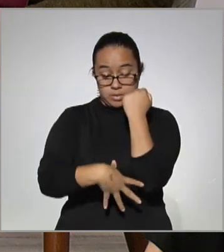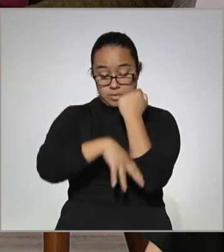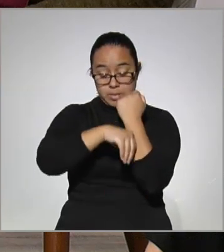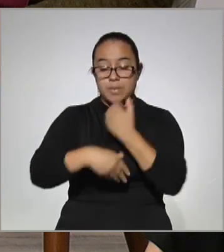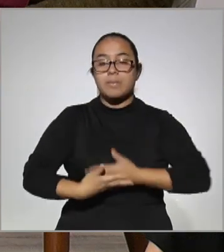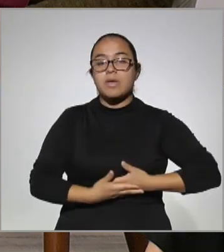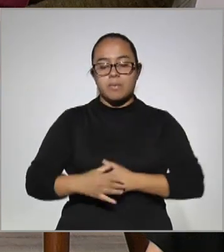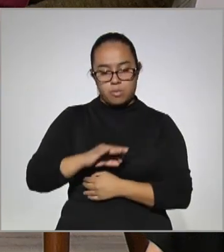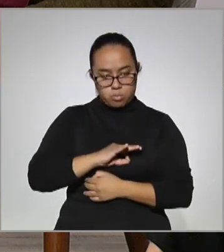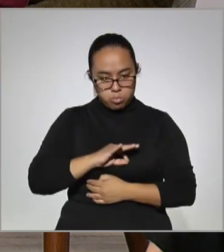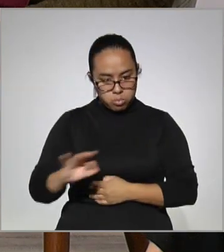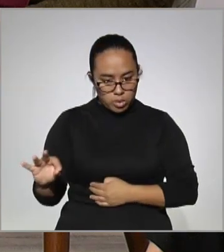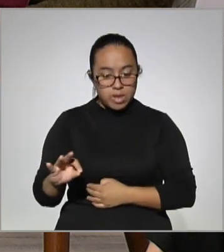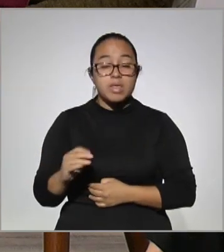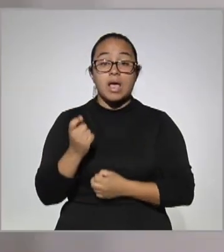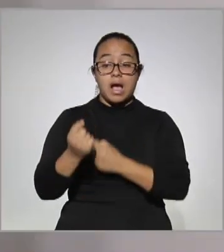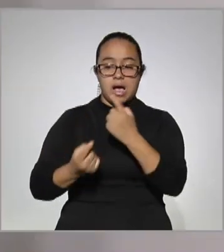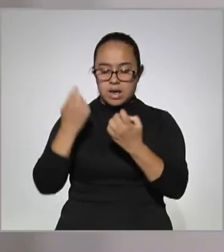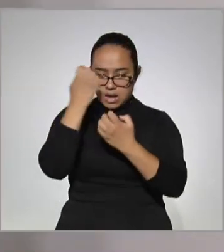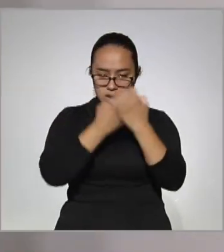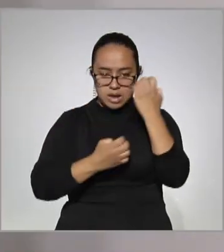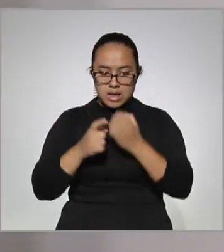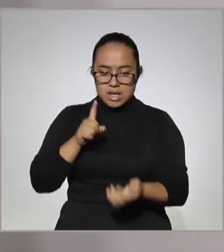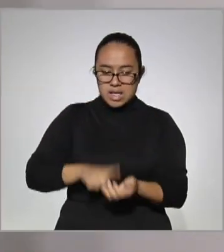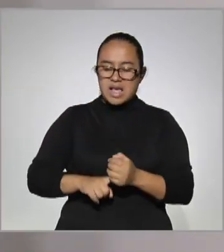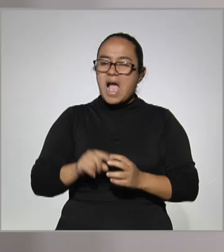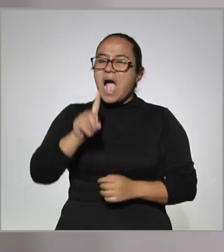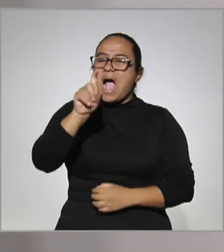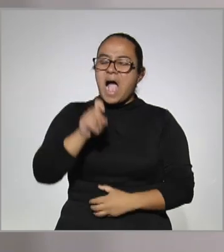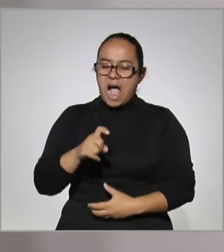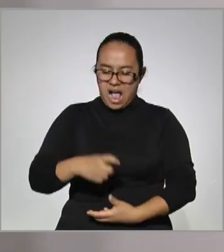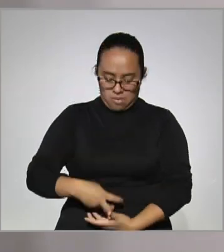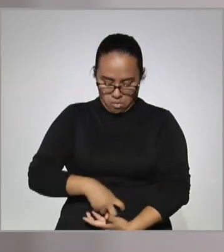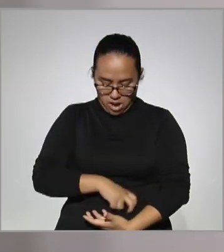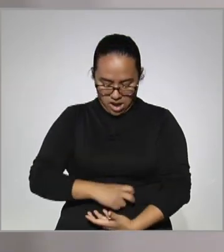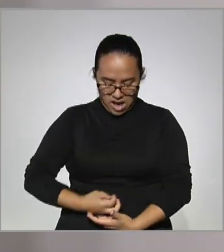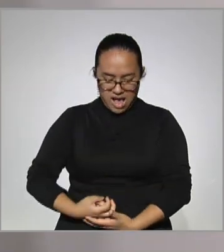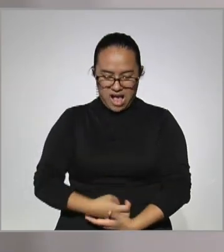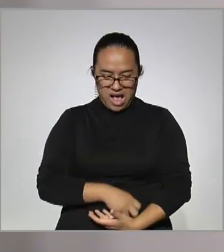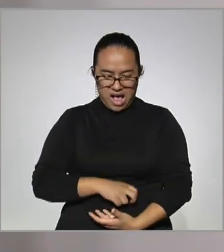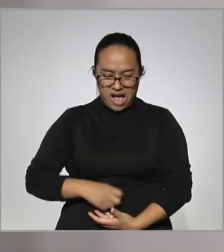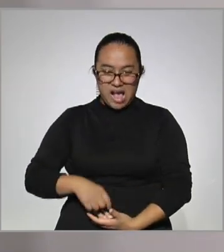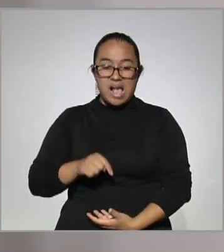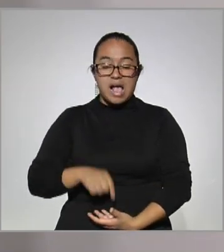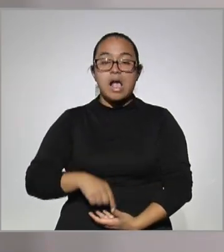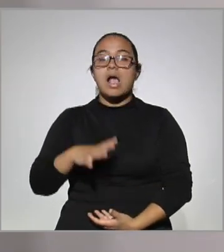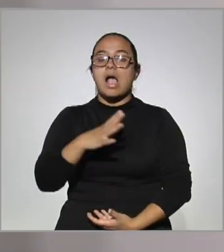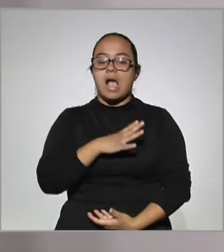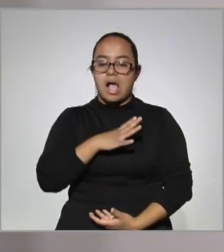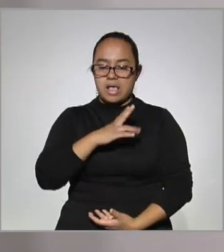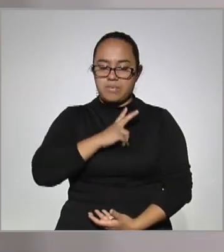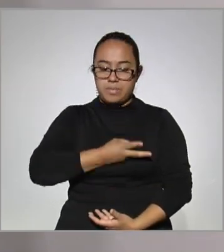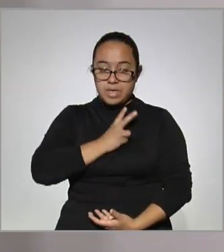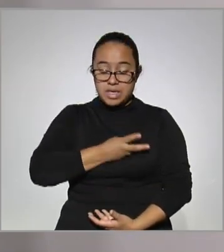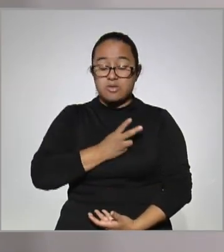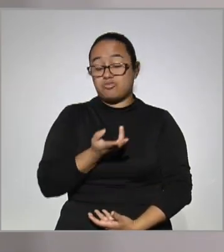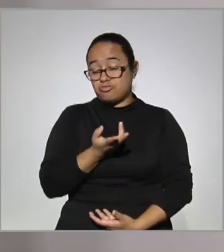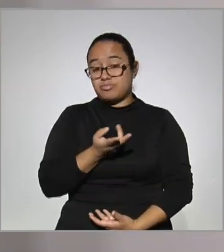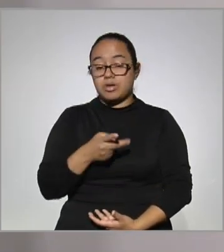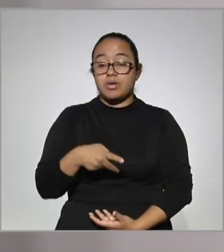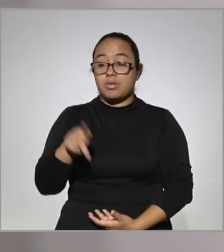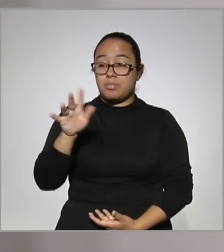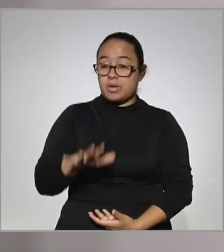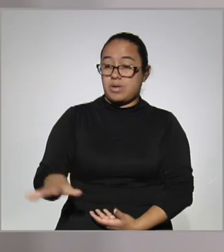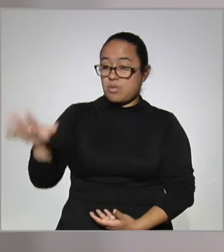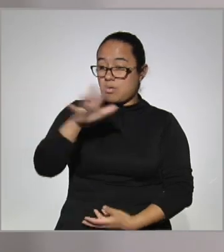del parto. Incluso ya hay estudios que dicen que en el líquido amniótico, donde está la bolsa de aguas, también puede haber virus, pero realmente en la